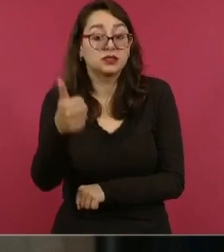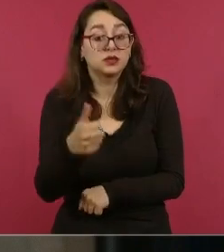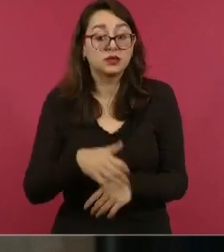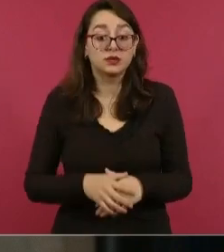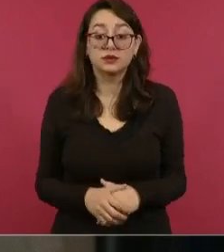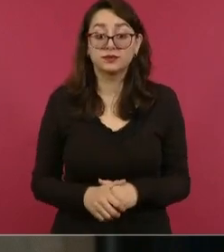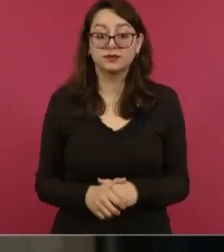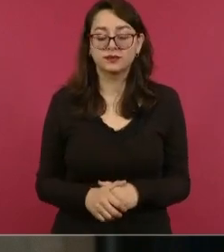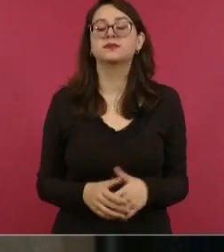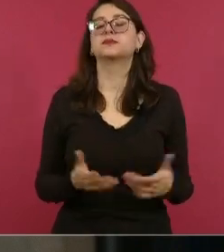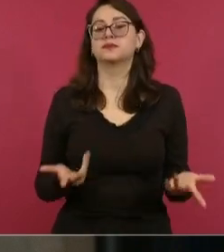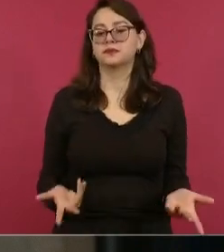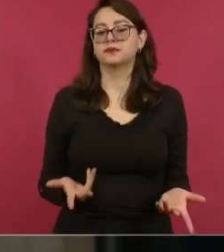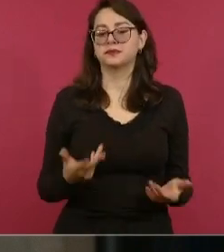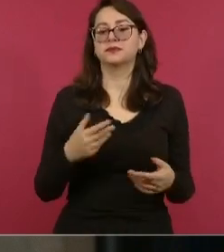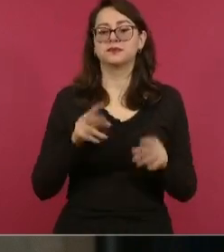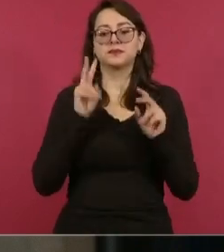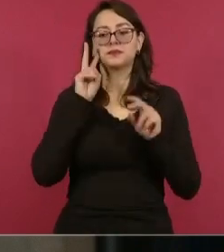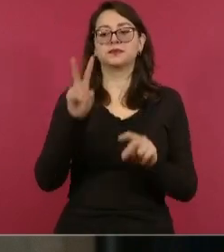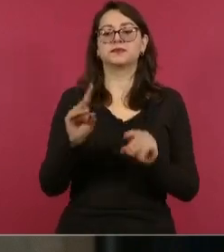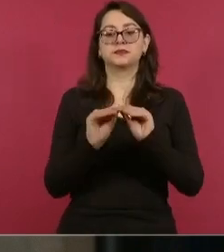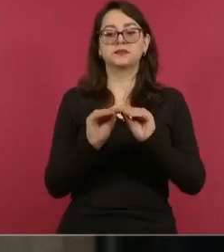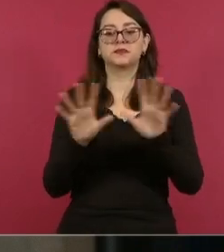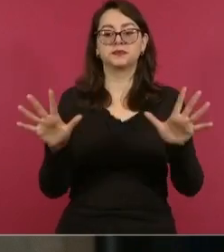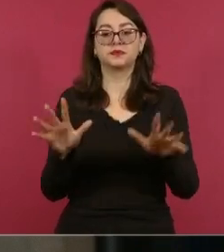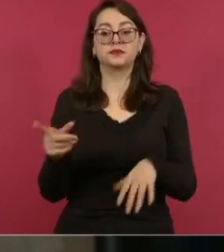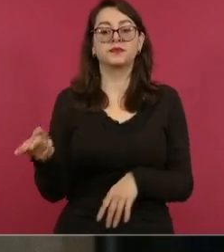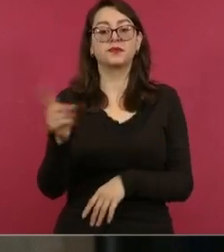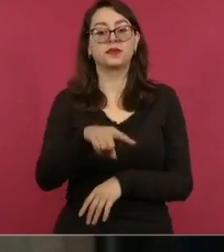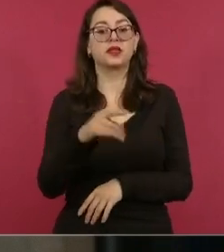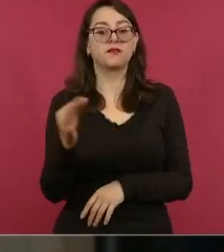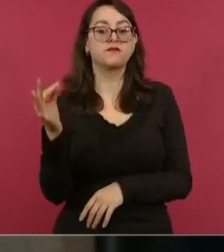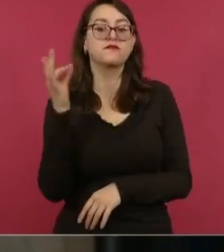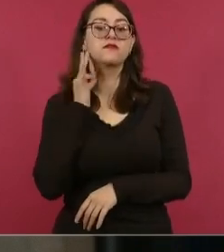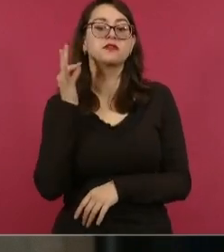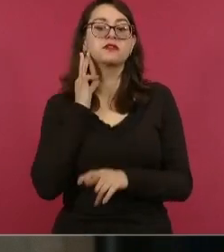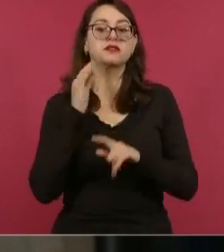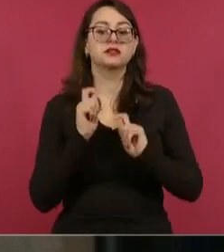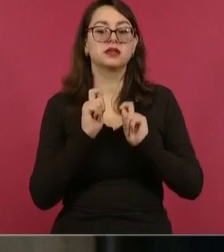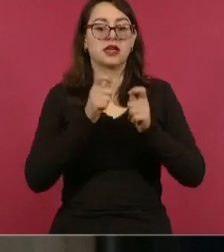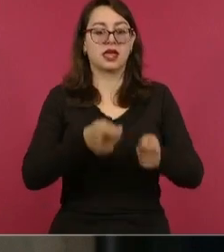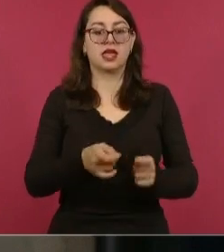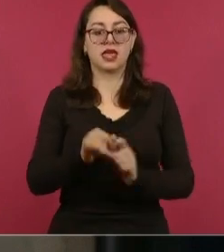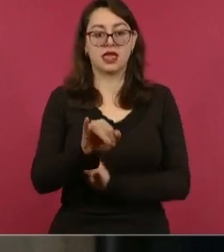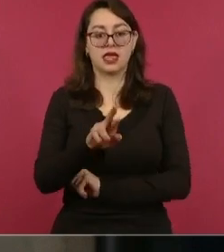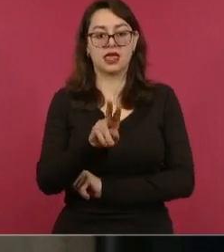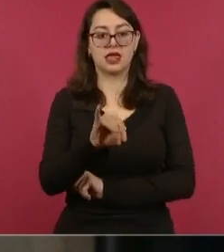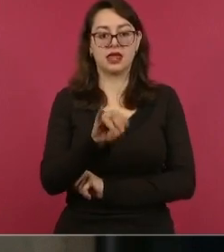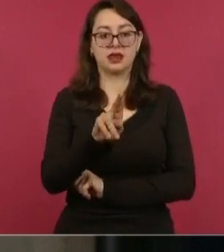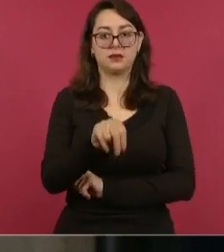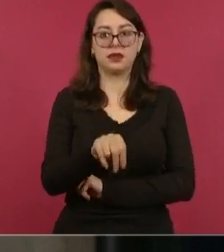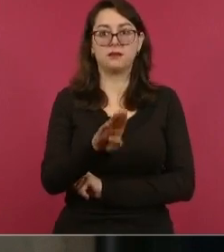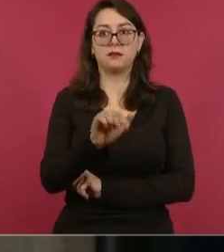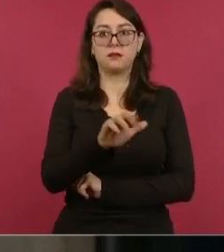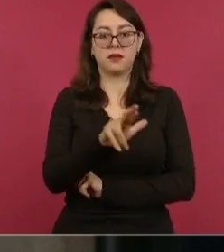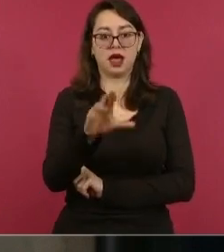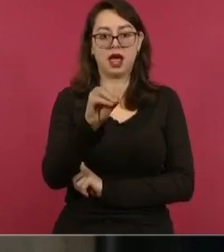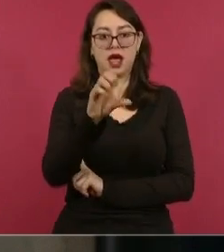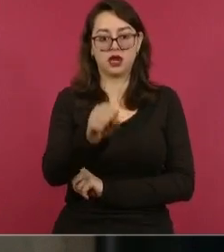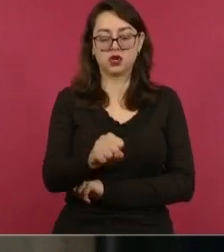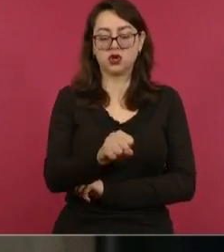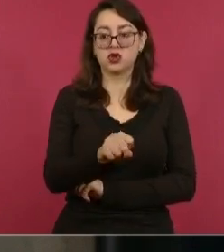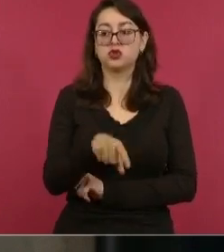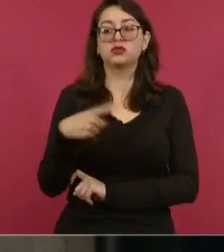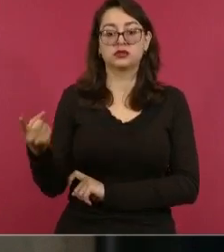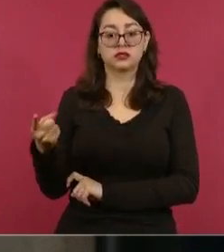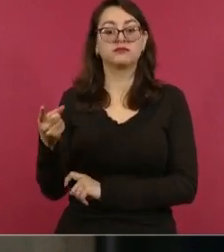evidente que el exgobernador dejó al frente de la fiscalía a Irving Barrios Mojica, estamos hablando de otro fiscal,